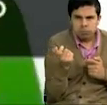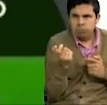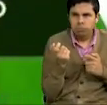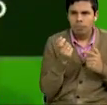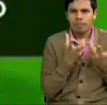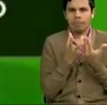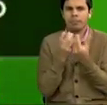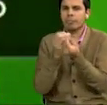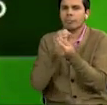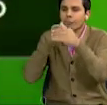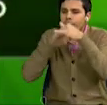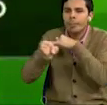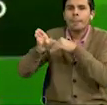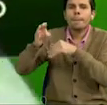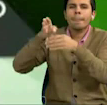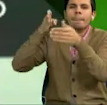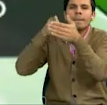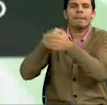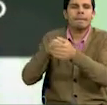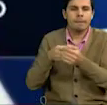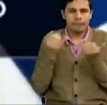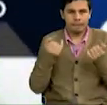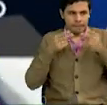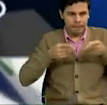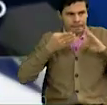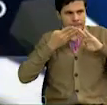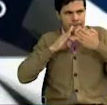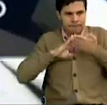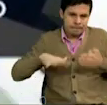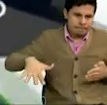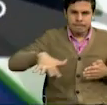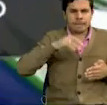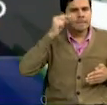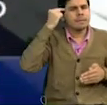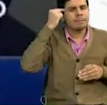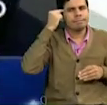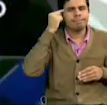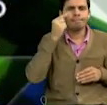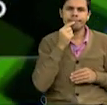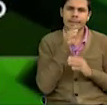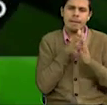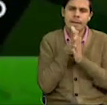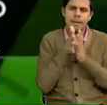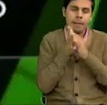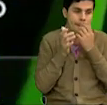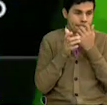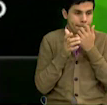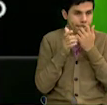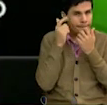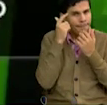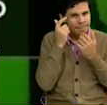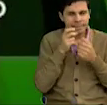la comunidad, pues, lo que puede ver es que hubo pues,